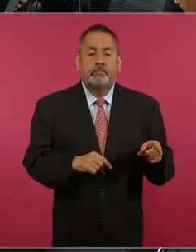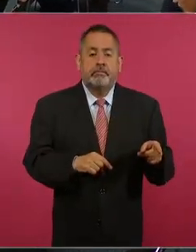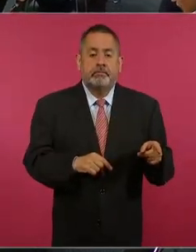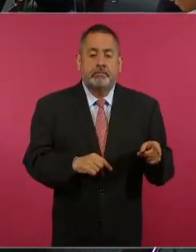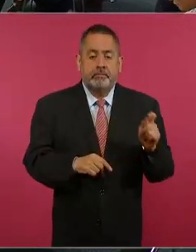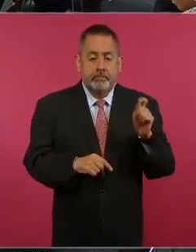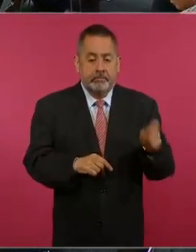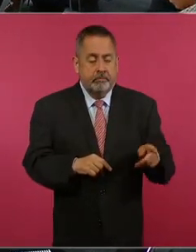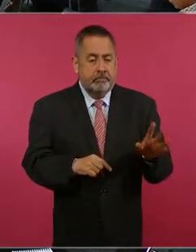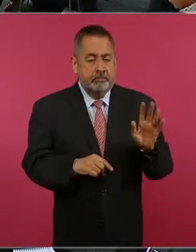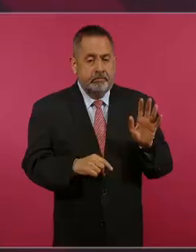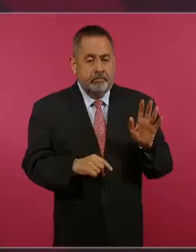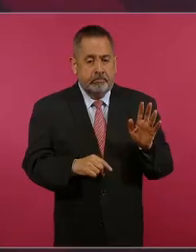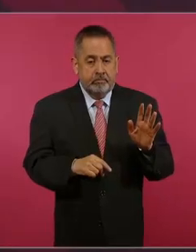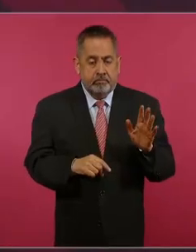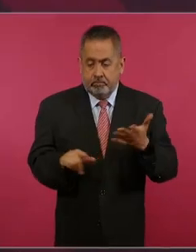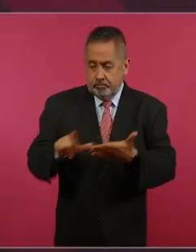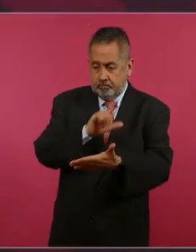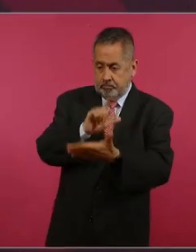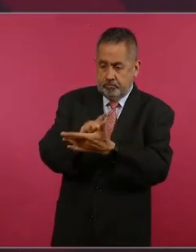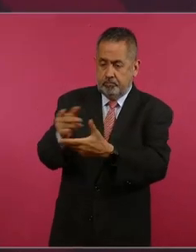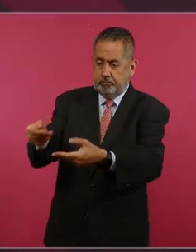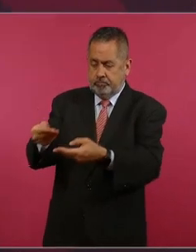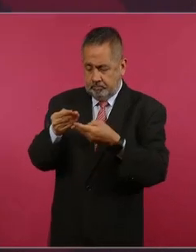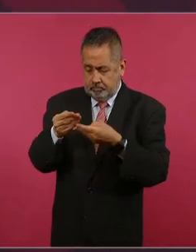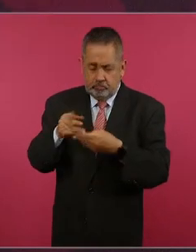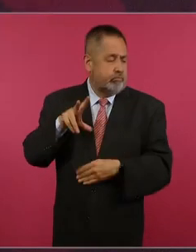a desconocer leyes,